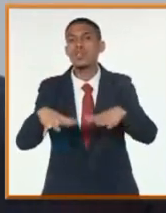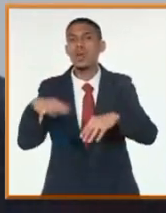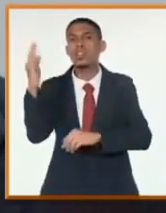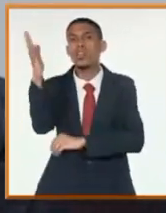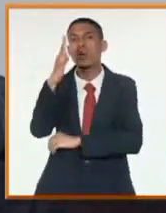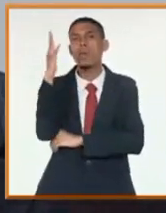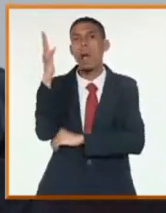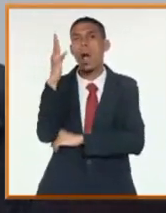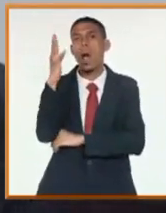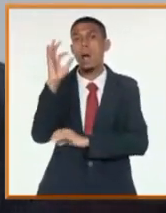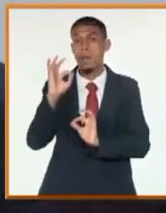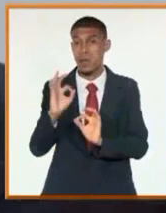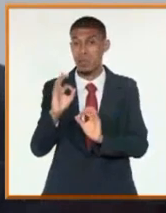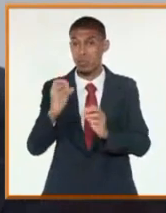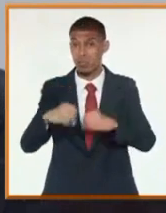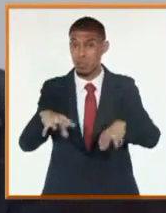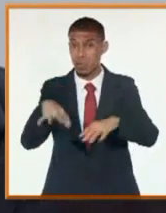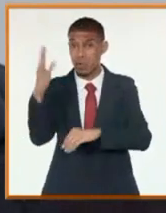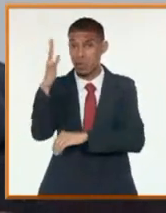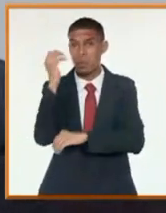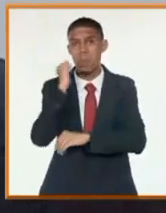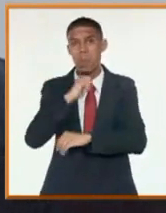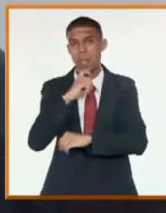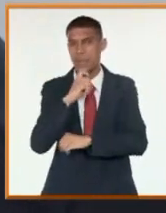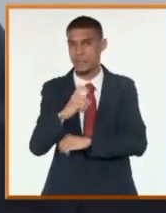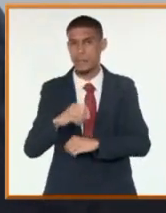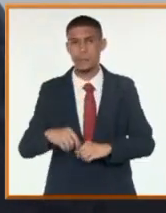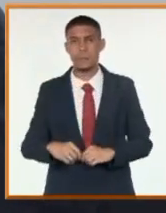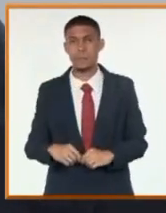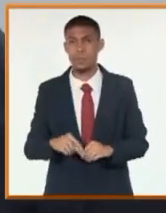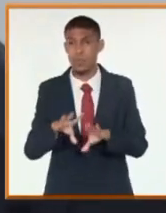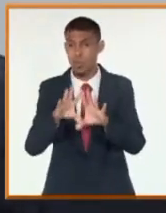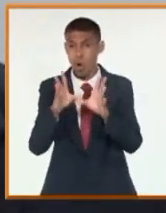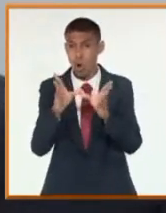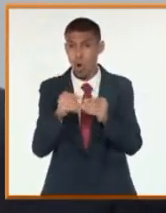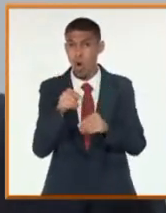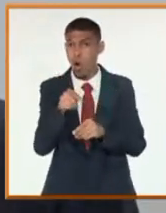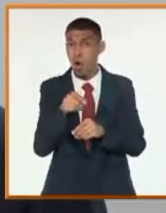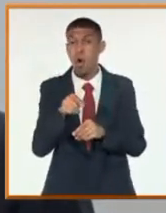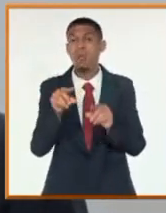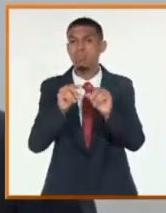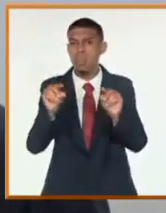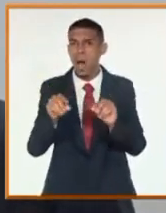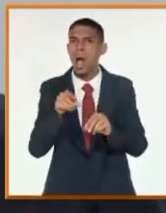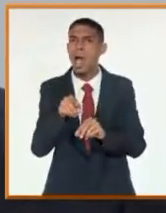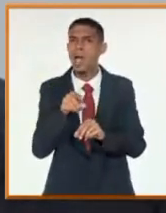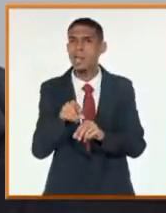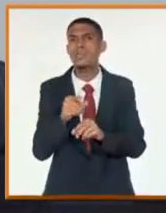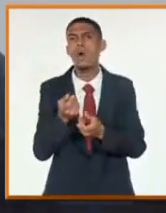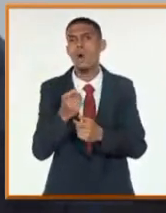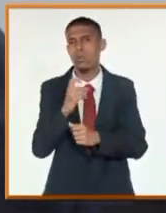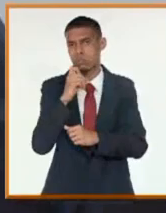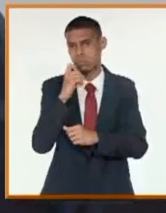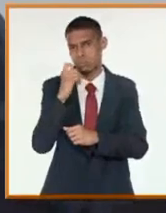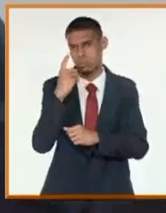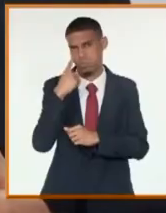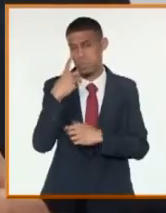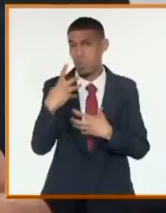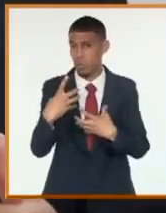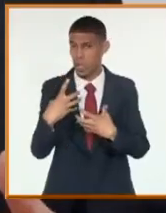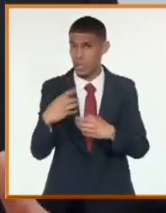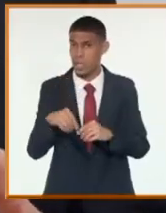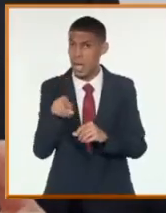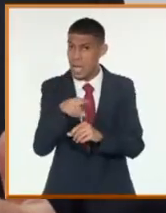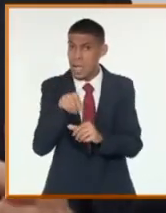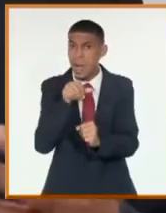habla de una crisis climática. Y a partir de estos dos elementos, digamos, son transversales en la situación de los países del sur, se empiezan entonces